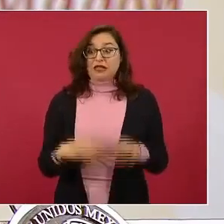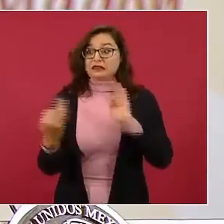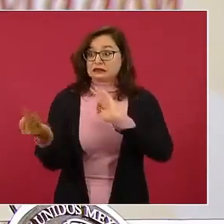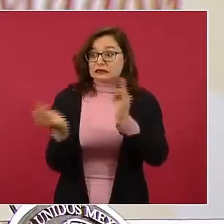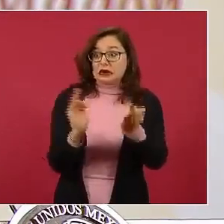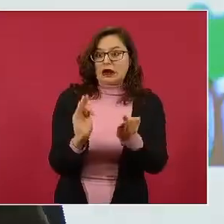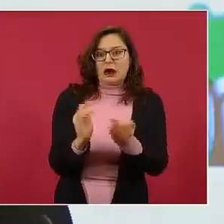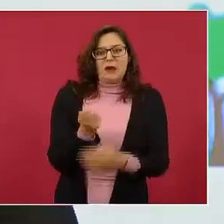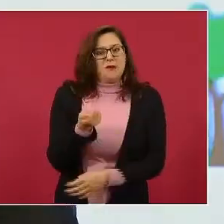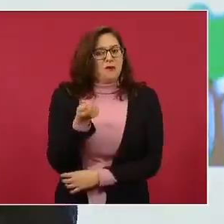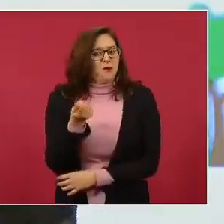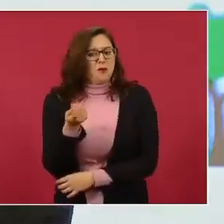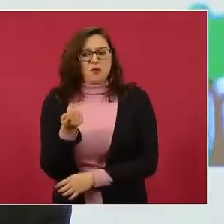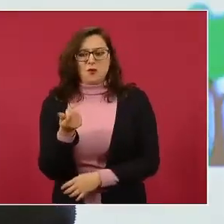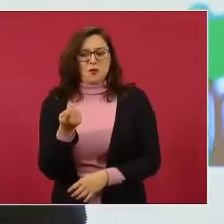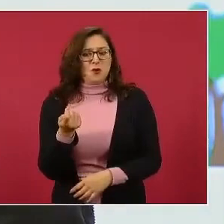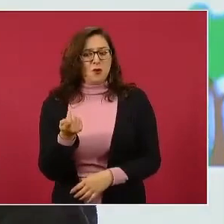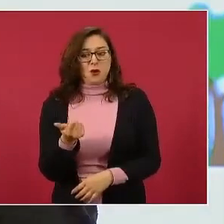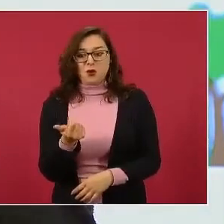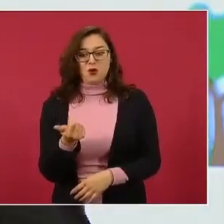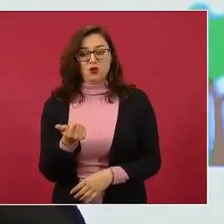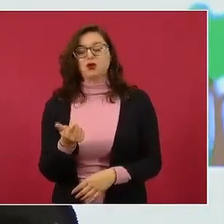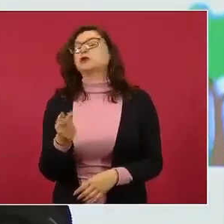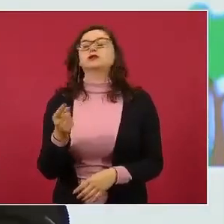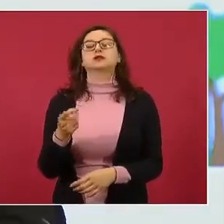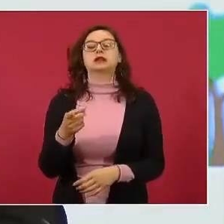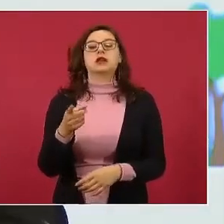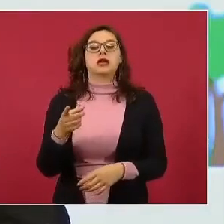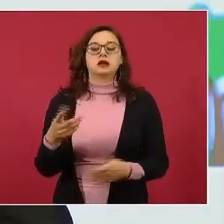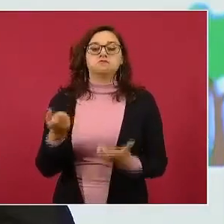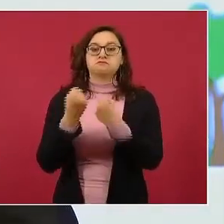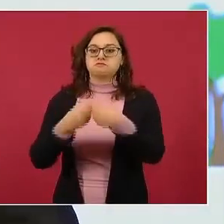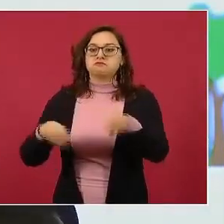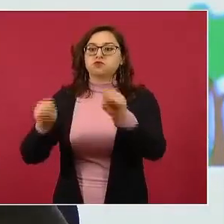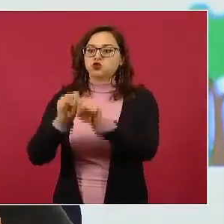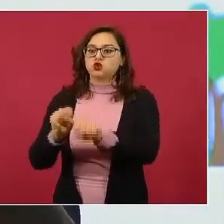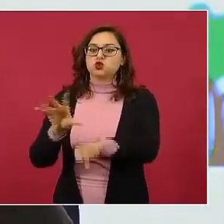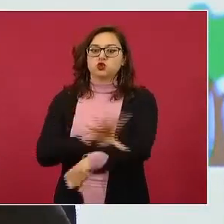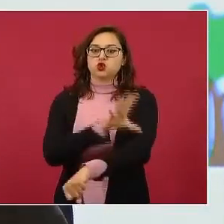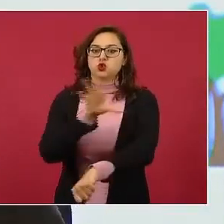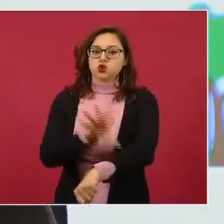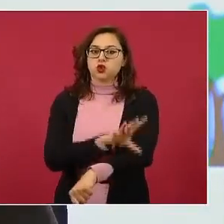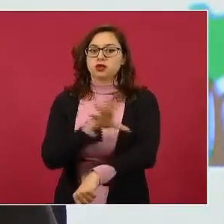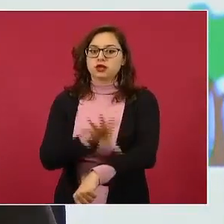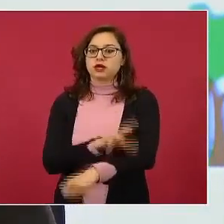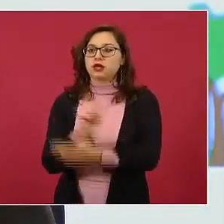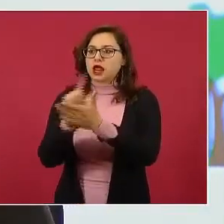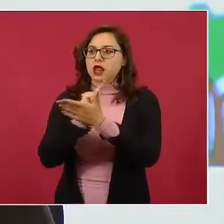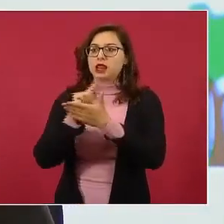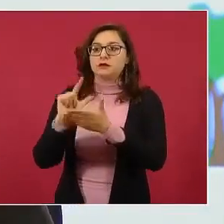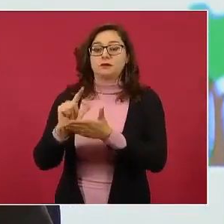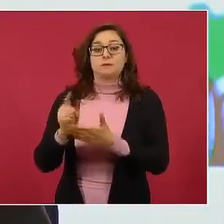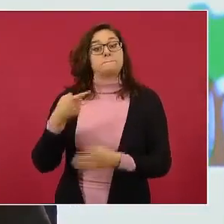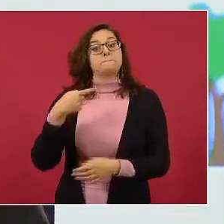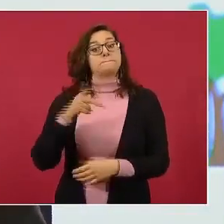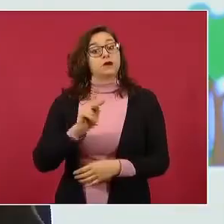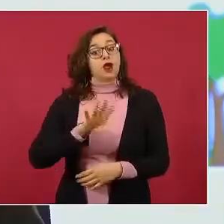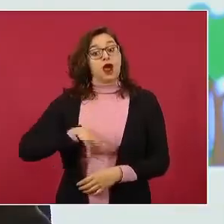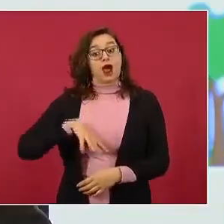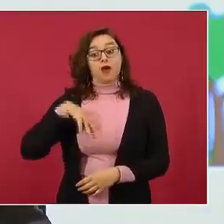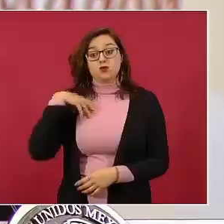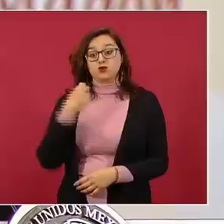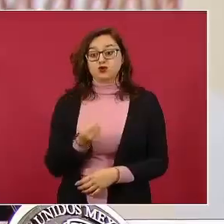de los generadores de los cuales se han convertido en socios, abusando de un